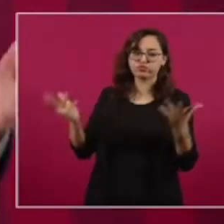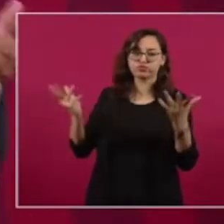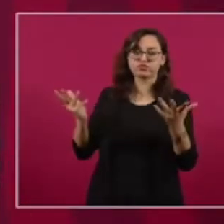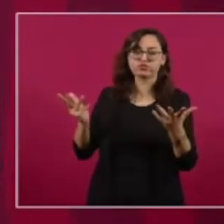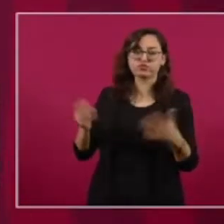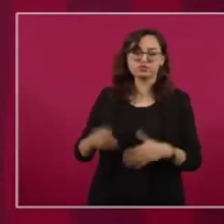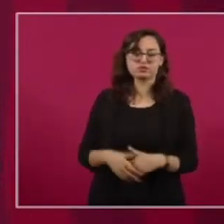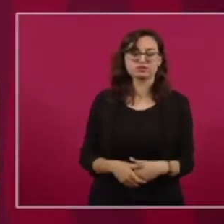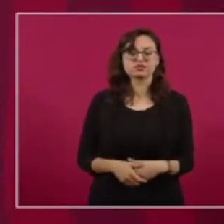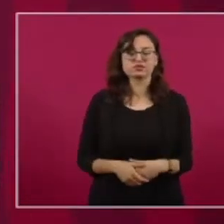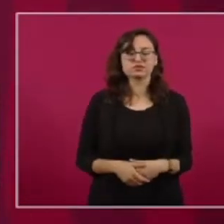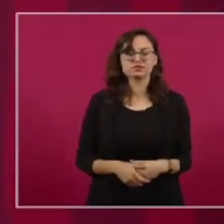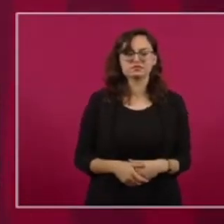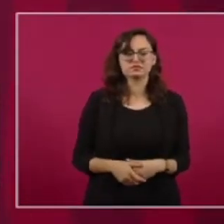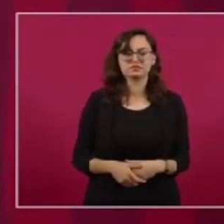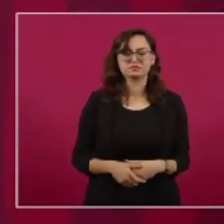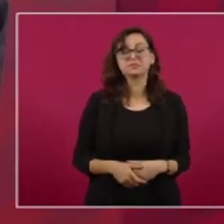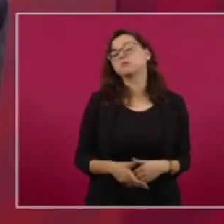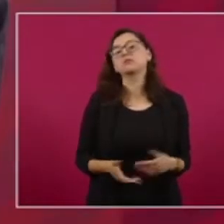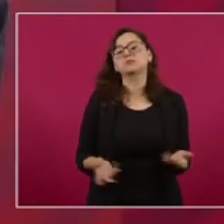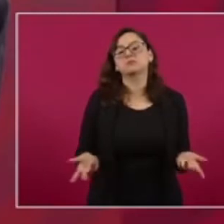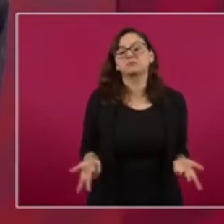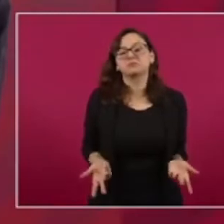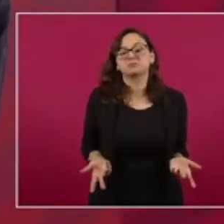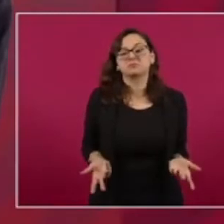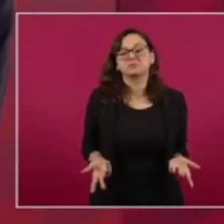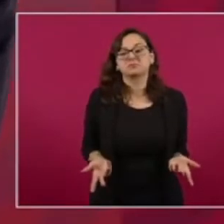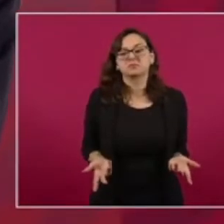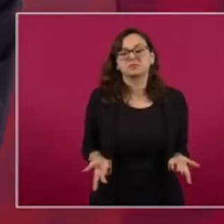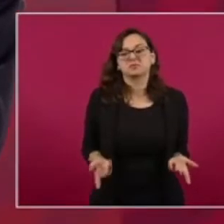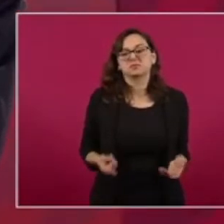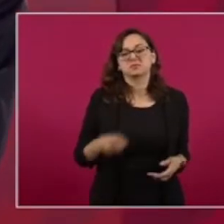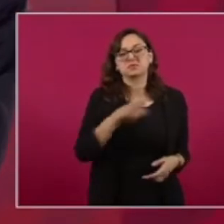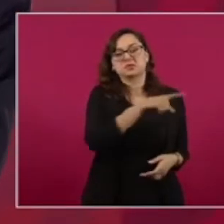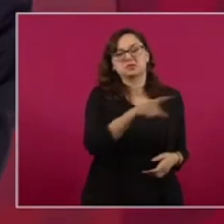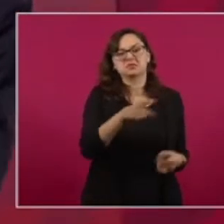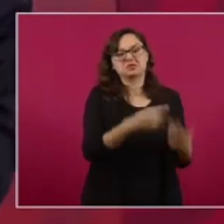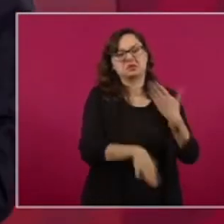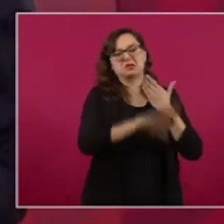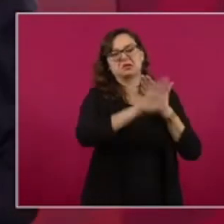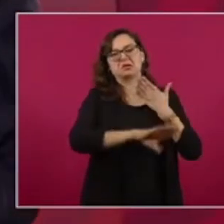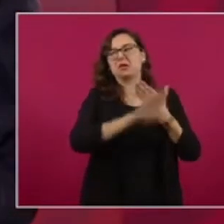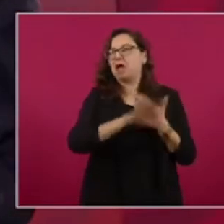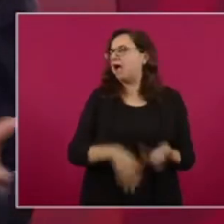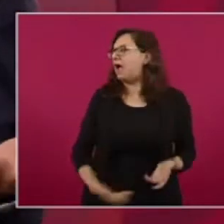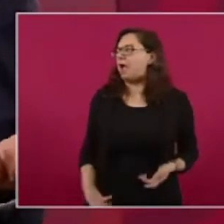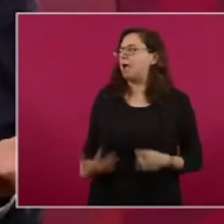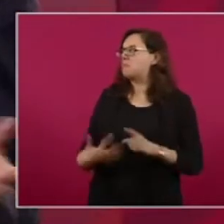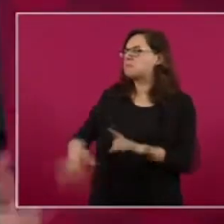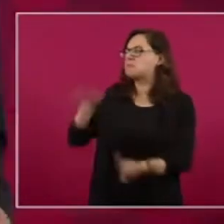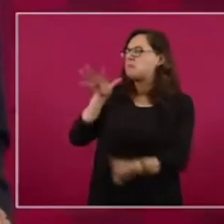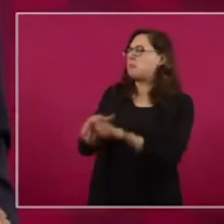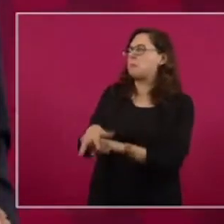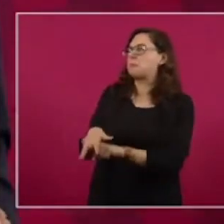¿Y qué me va a importar que digan que es populismo, paternalismo a estas alturas?